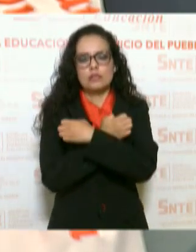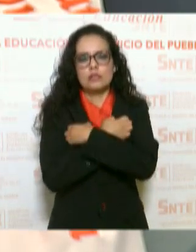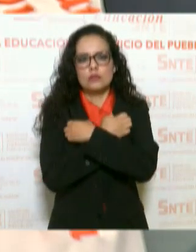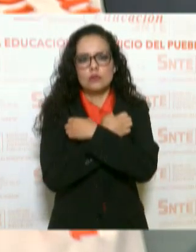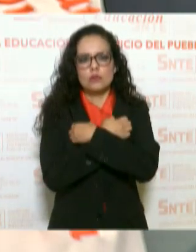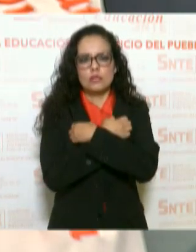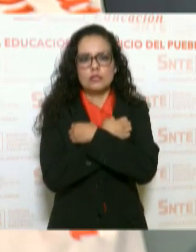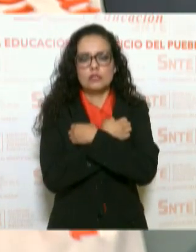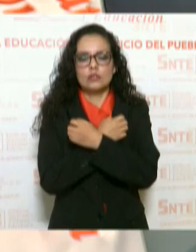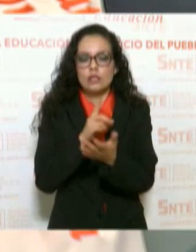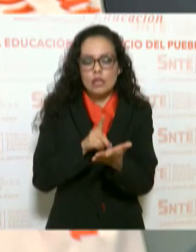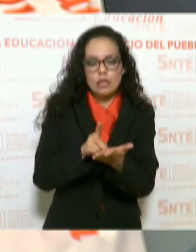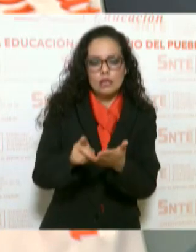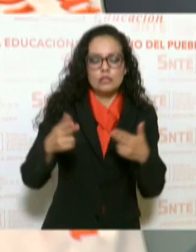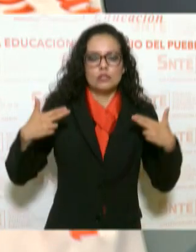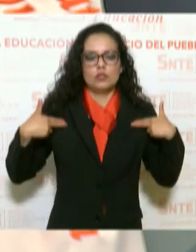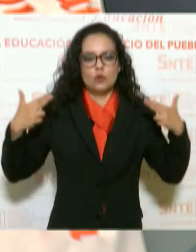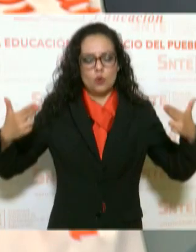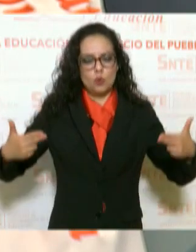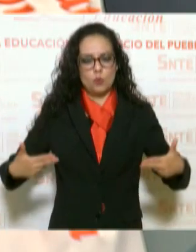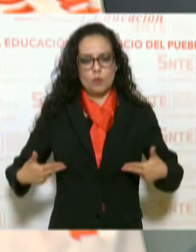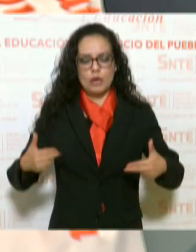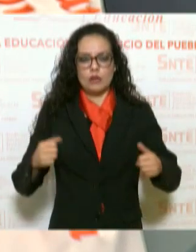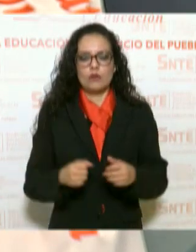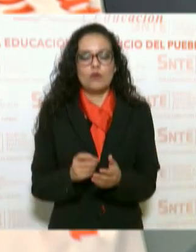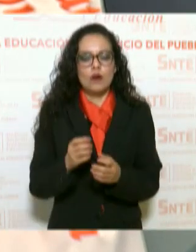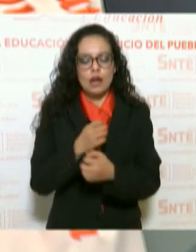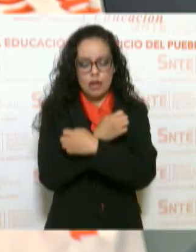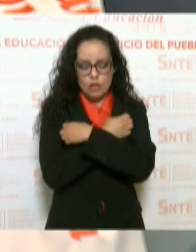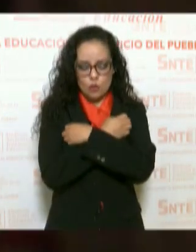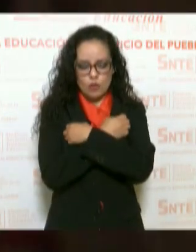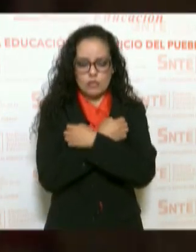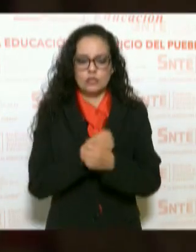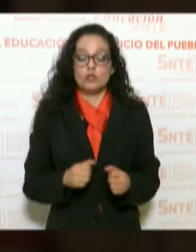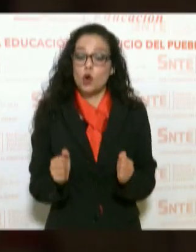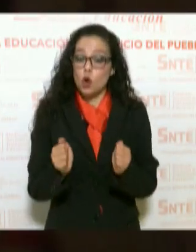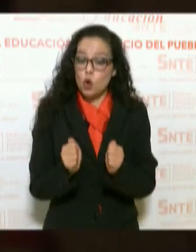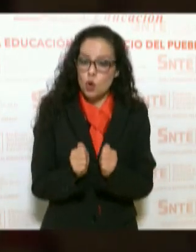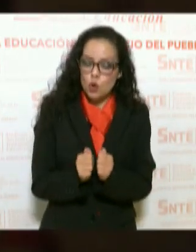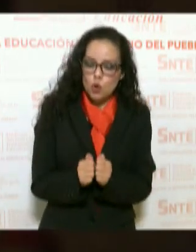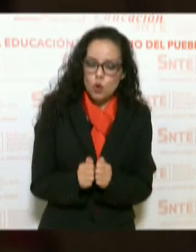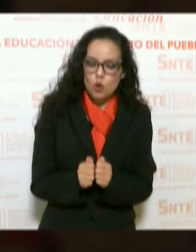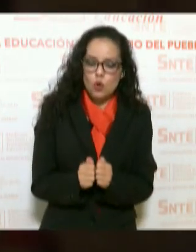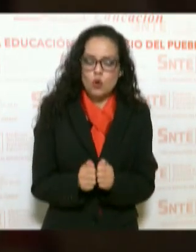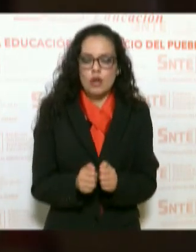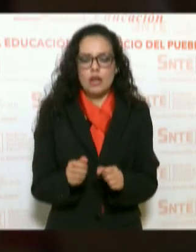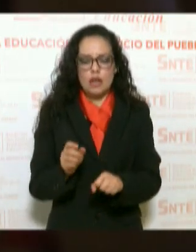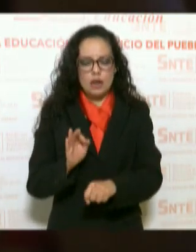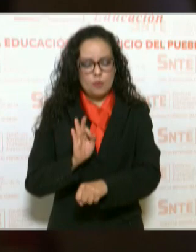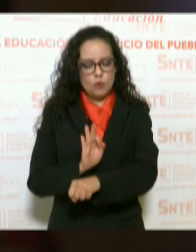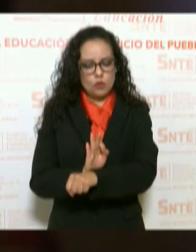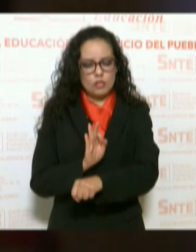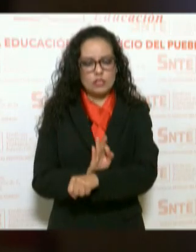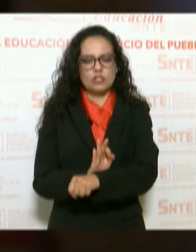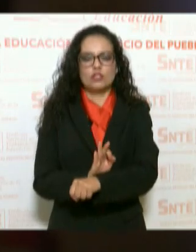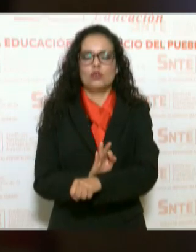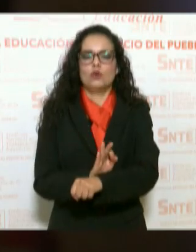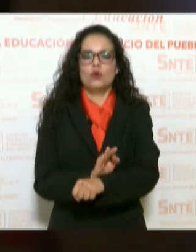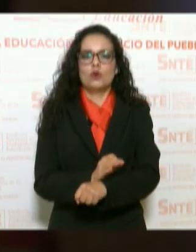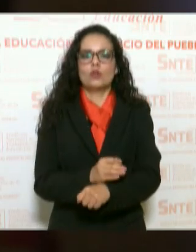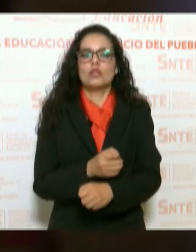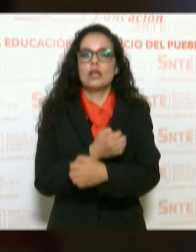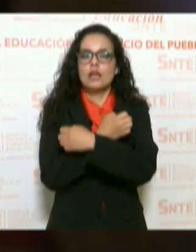el derecho humano a la educación, con la defensa de la educación pública, con